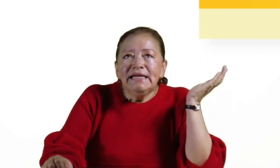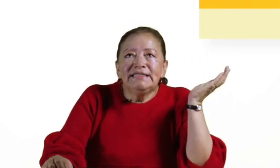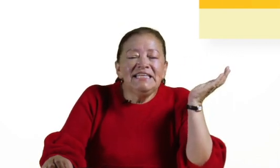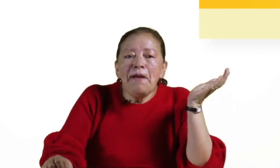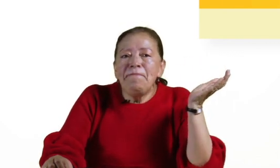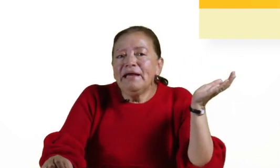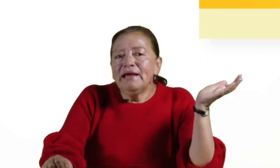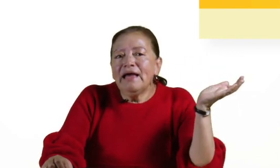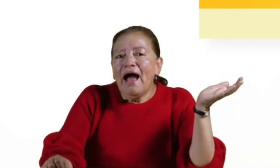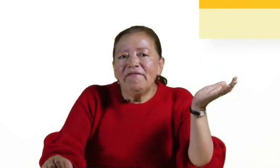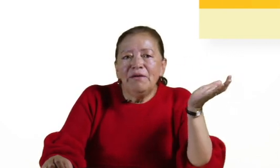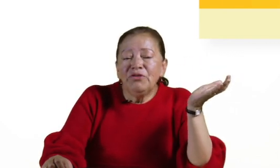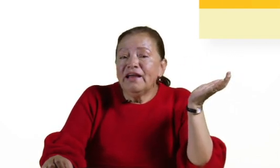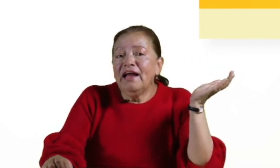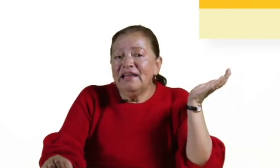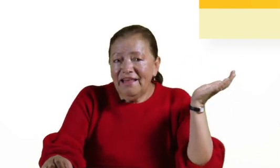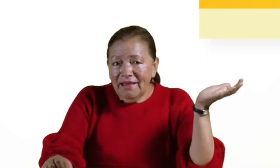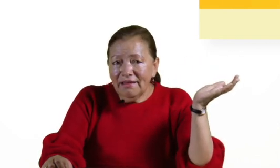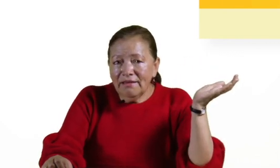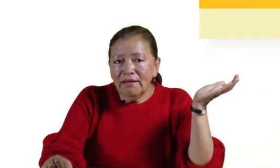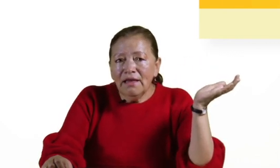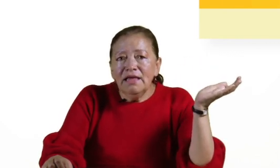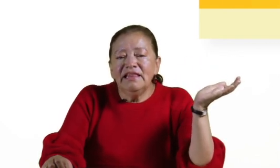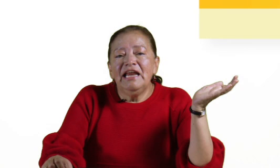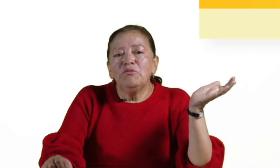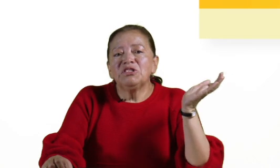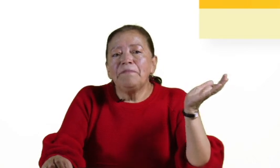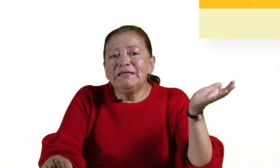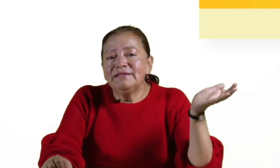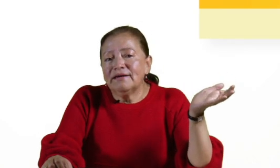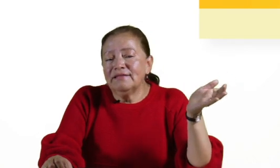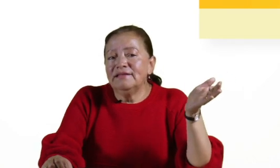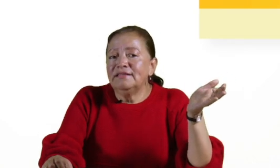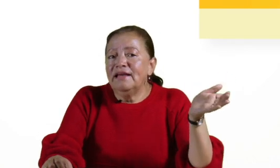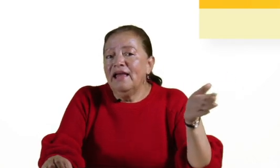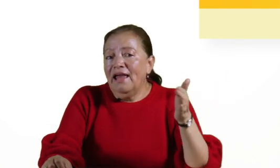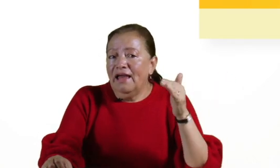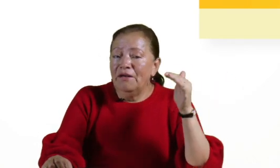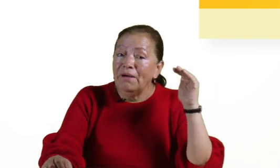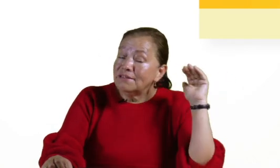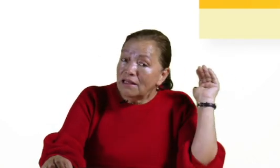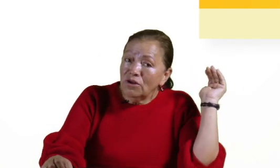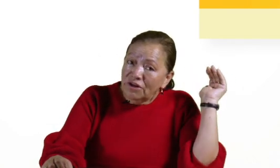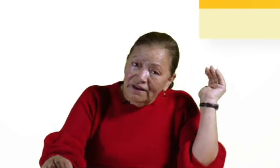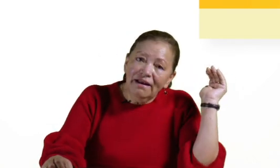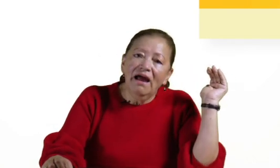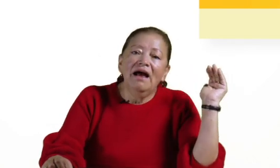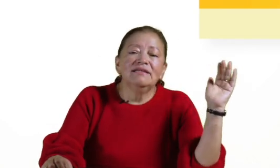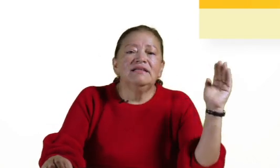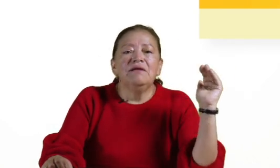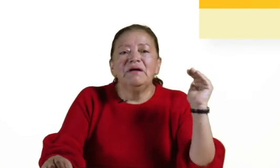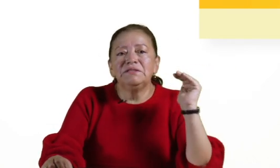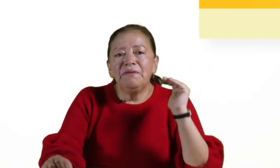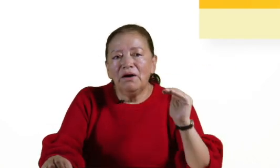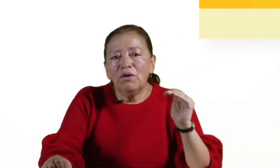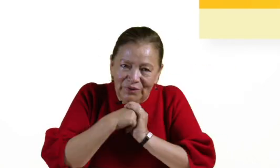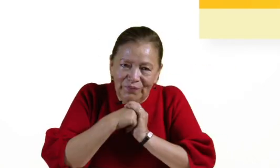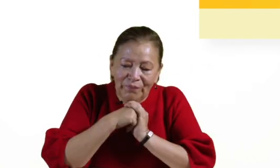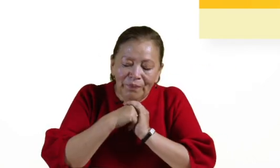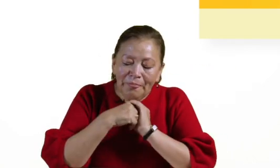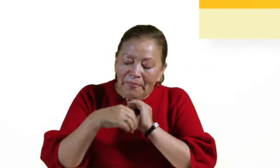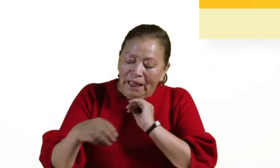Entonces, siempre que hablemos de calidad, tenemos que pensar desde el más alto nivel hasta el más